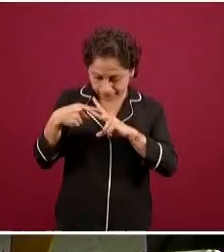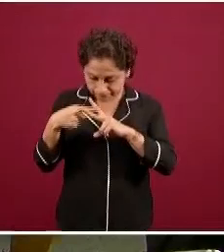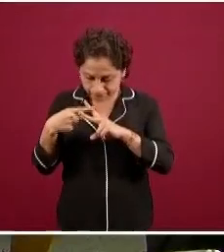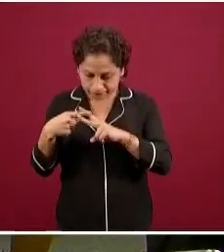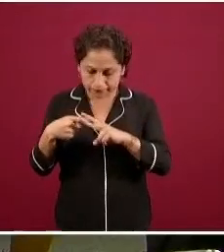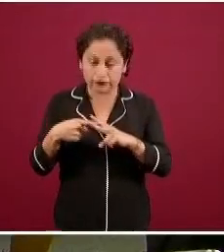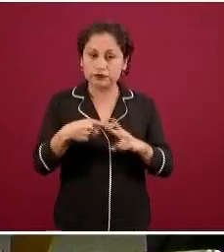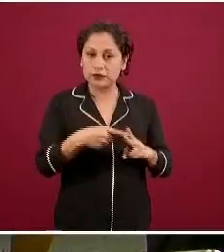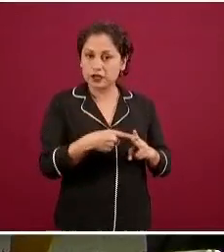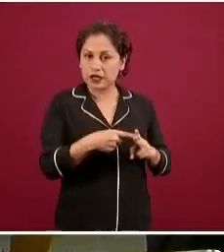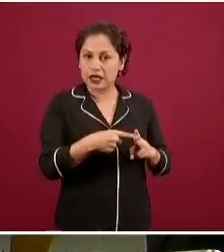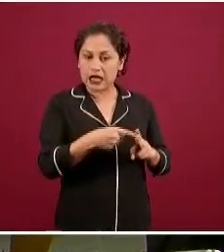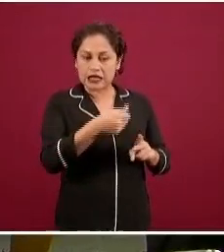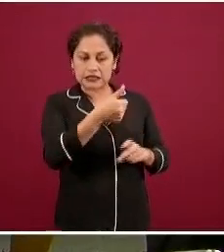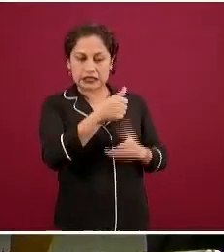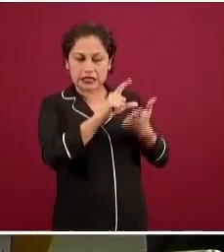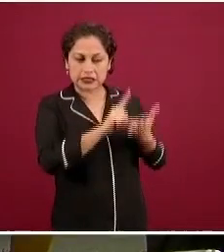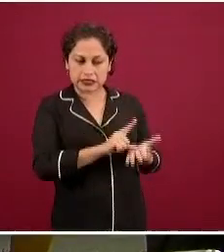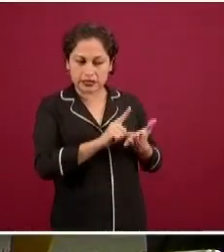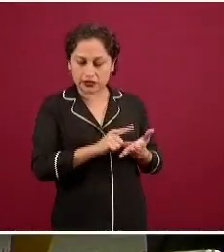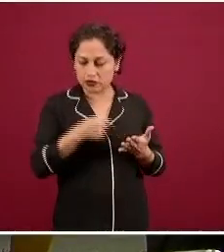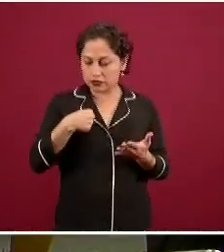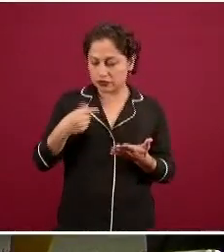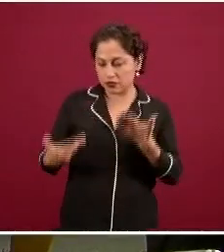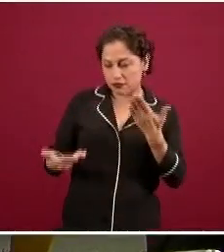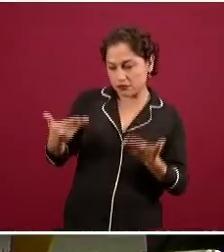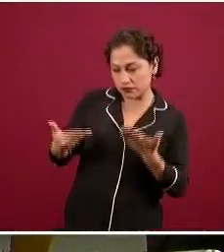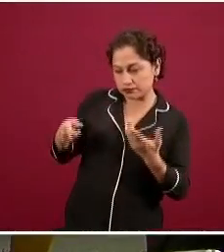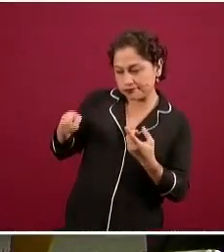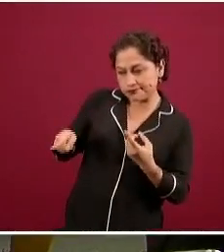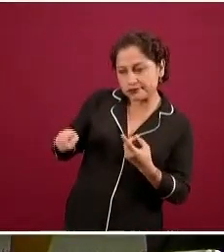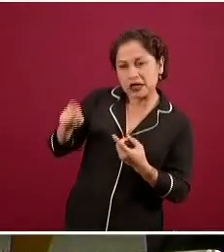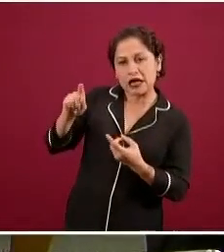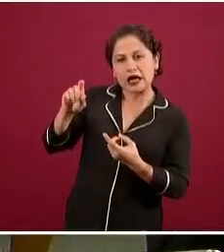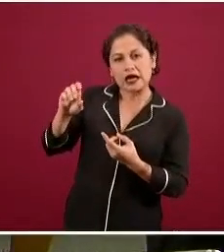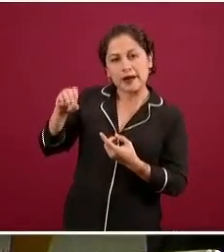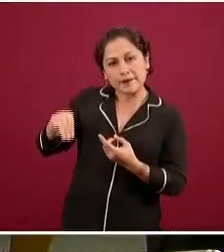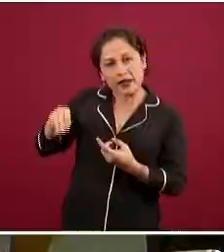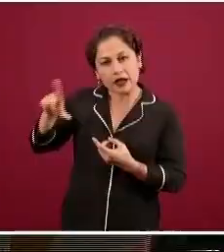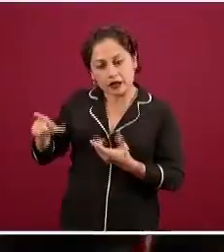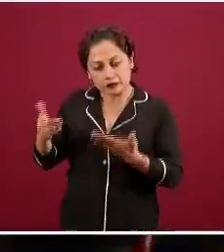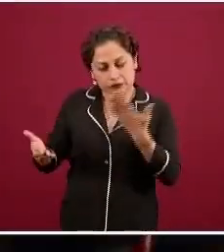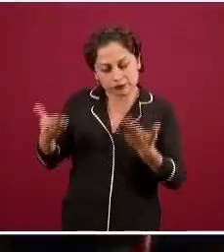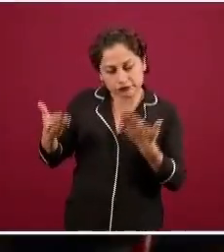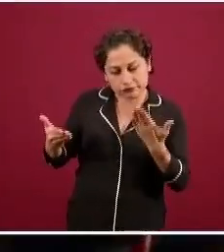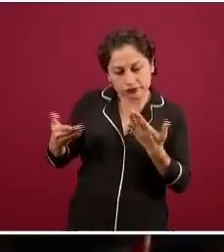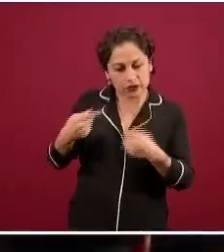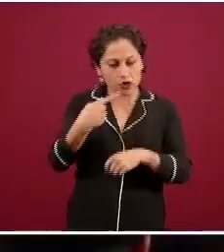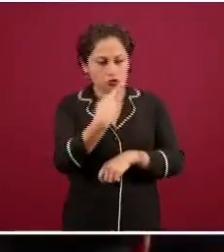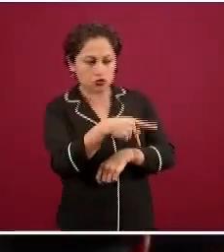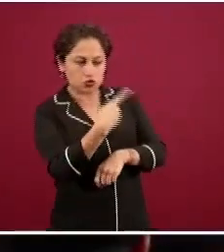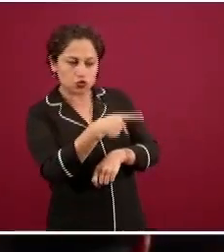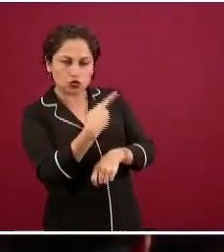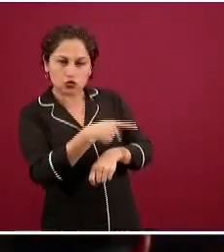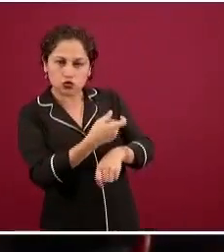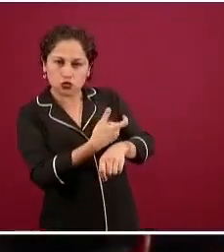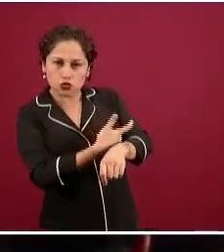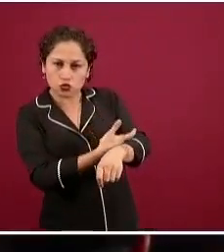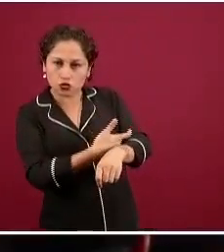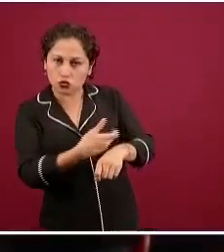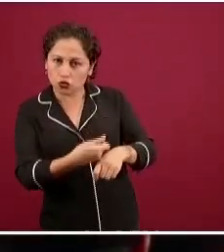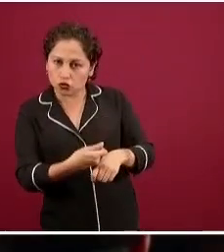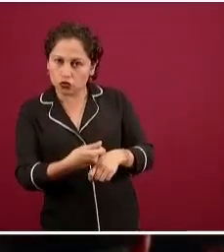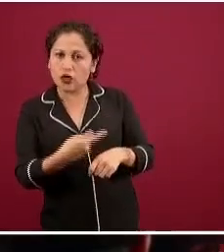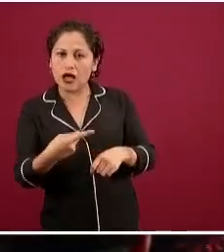5 litros, entonces lo que estoy viendo en esa muestra es lo que está ocurriendo en todo lo demás que no lo estoy viendo de